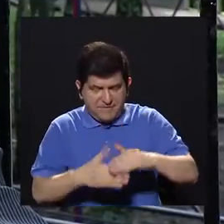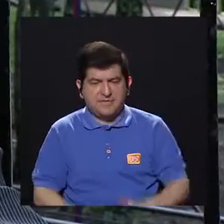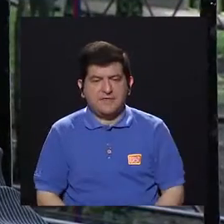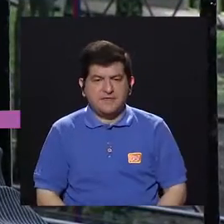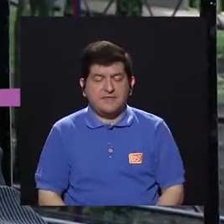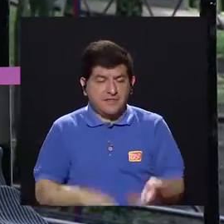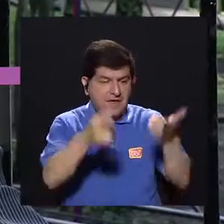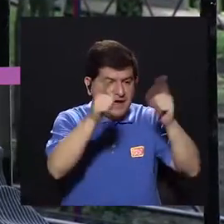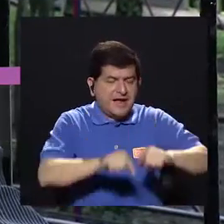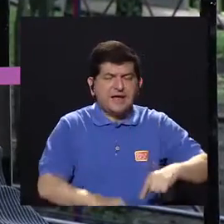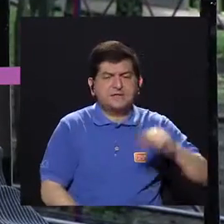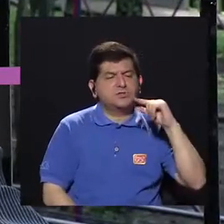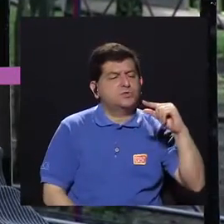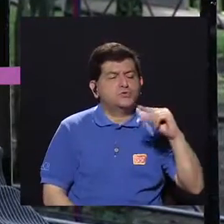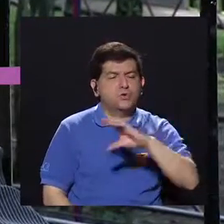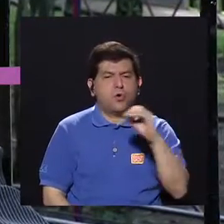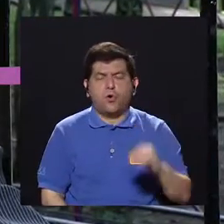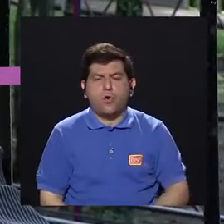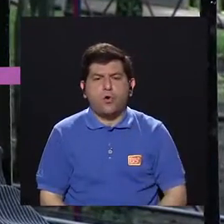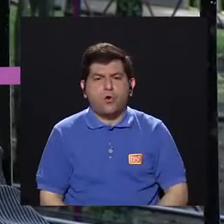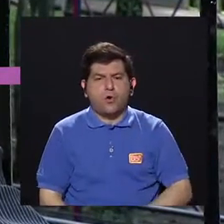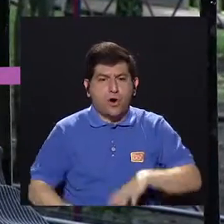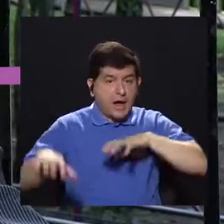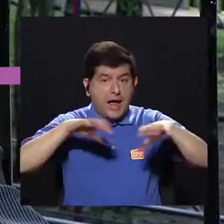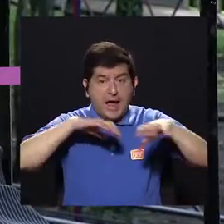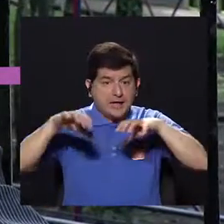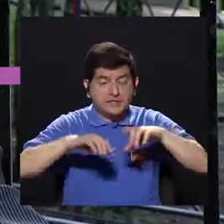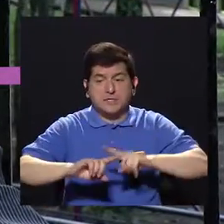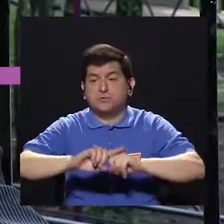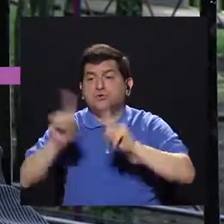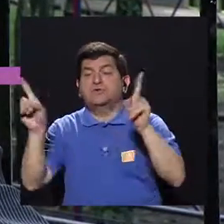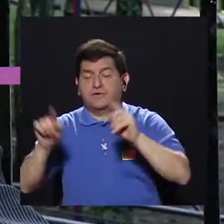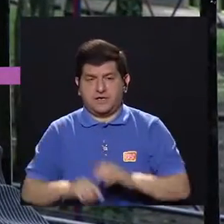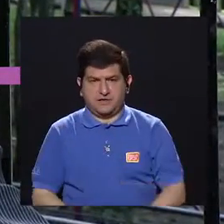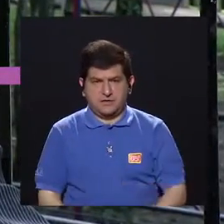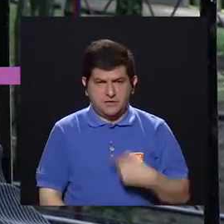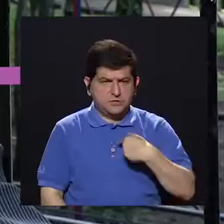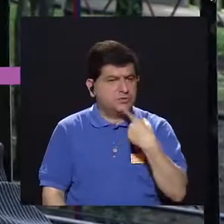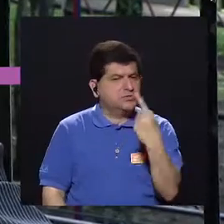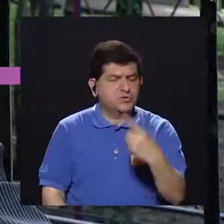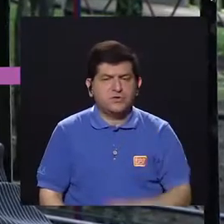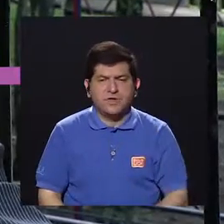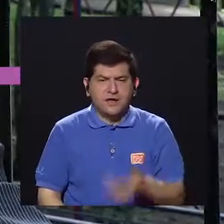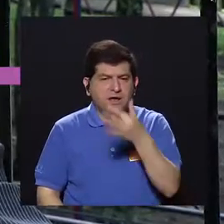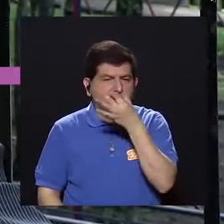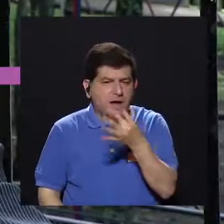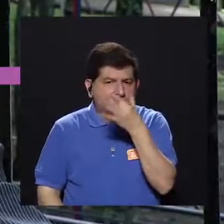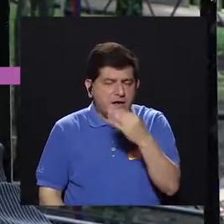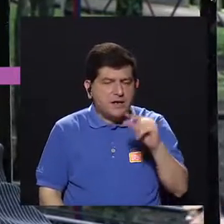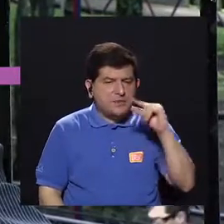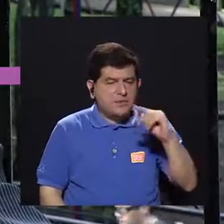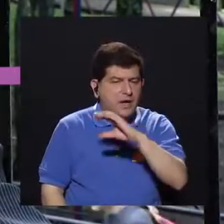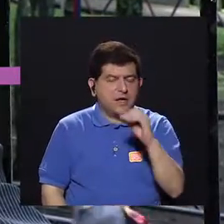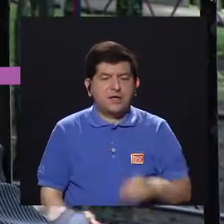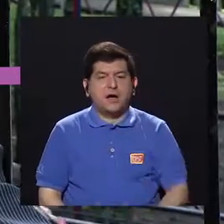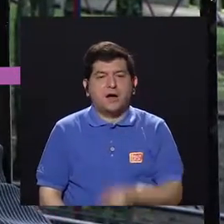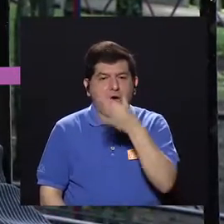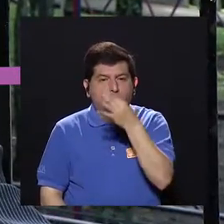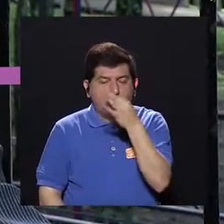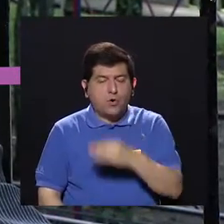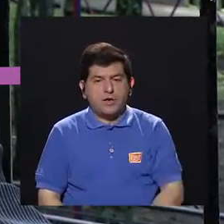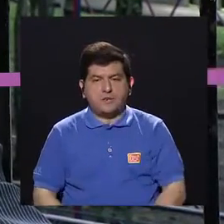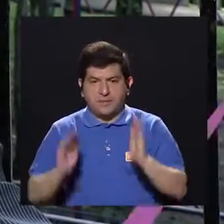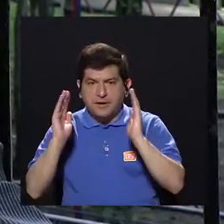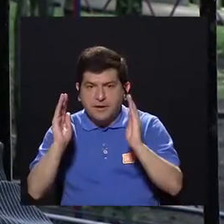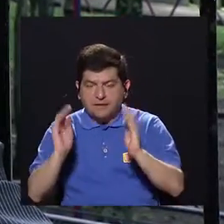activos la enfermedad. Los que son lo que yo llamaría una gripe leve o una gripe severa desde el inicio. Si tiene una gripe leve, ¿qué significa a nivel de